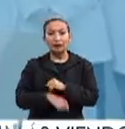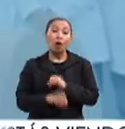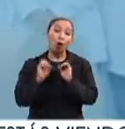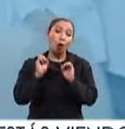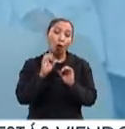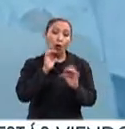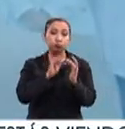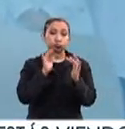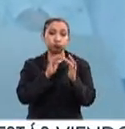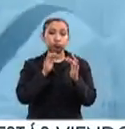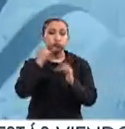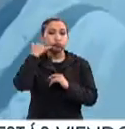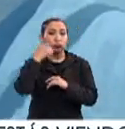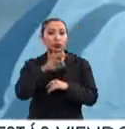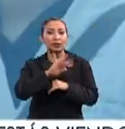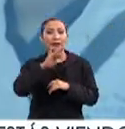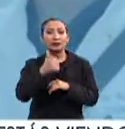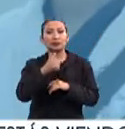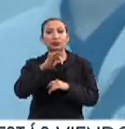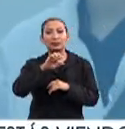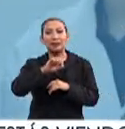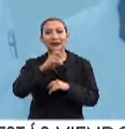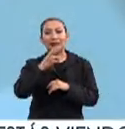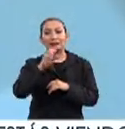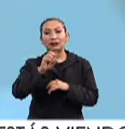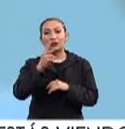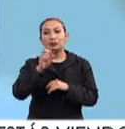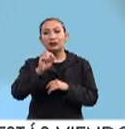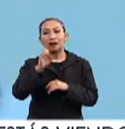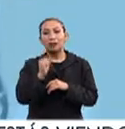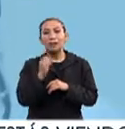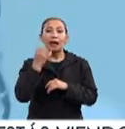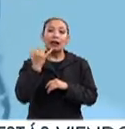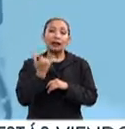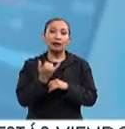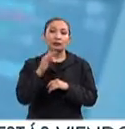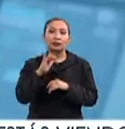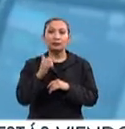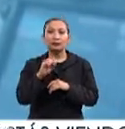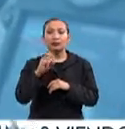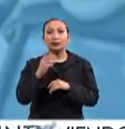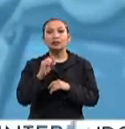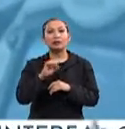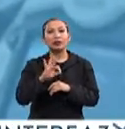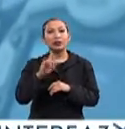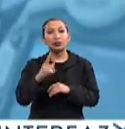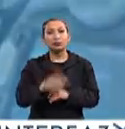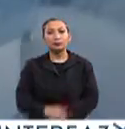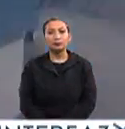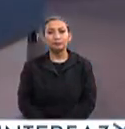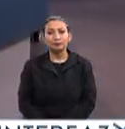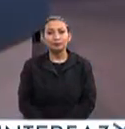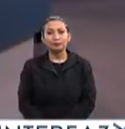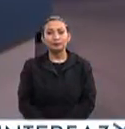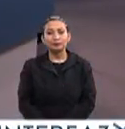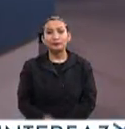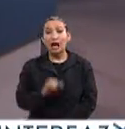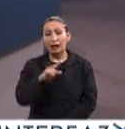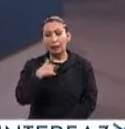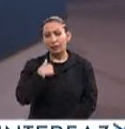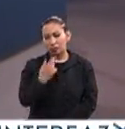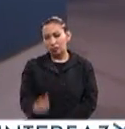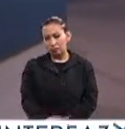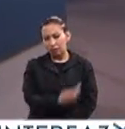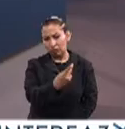www.pdc.unam.mx o comunicarse al teléfono 5623-2269. Ana Cris, me